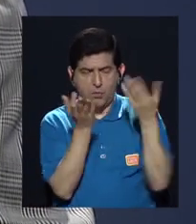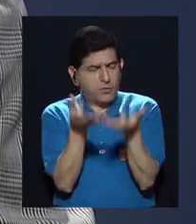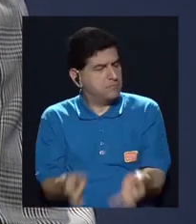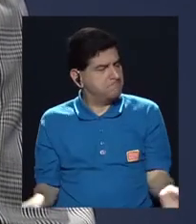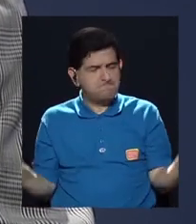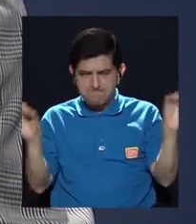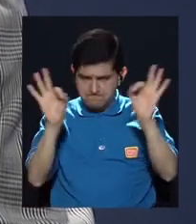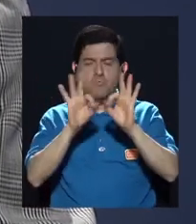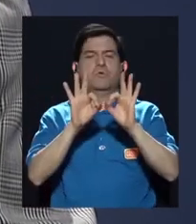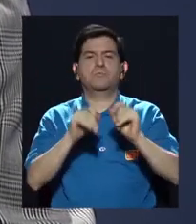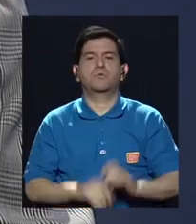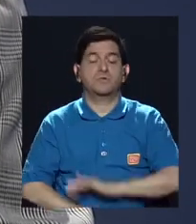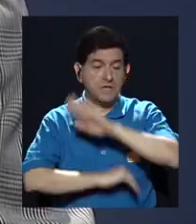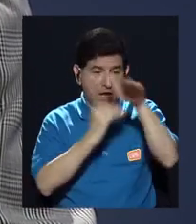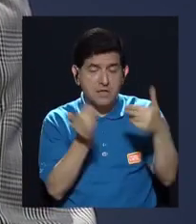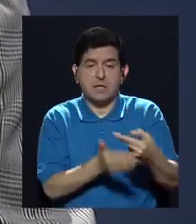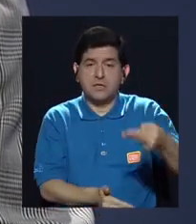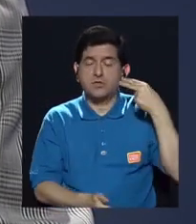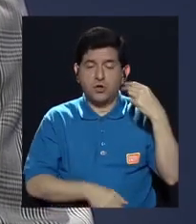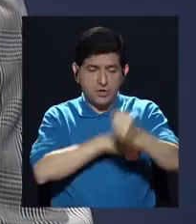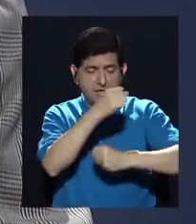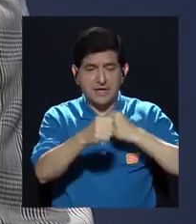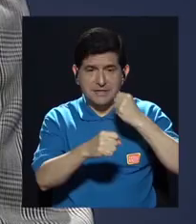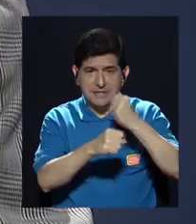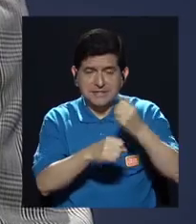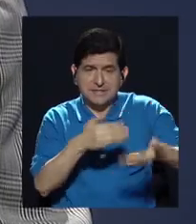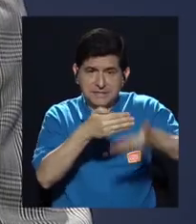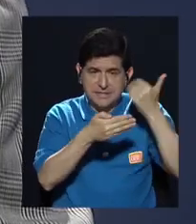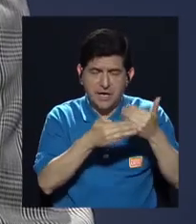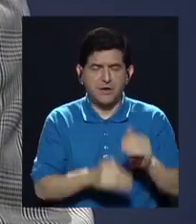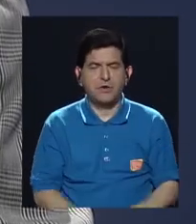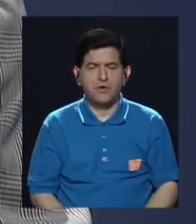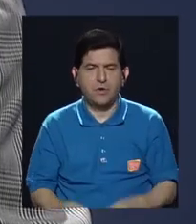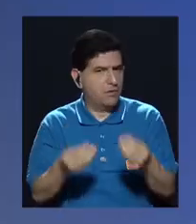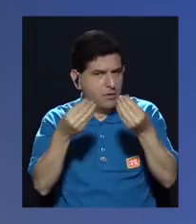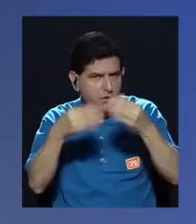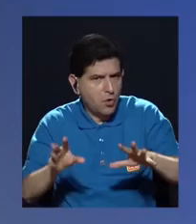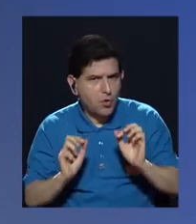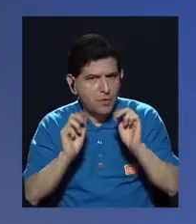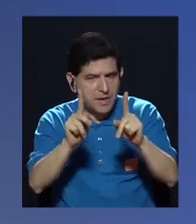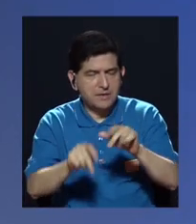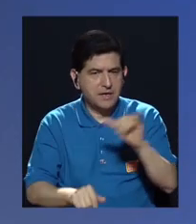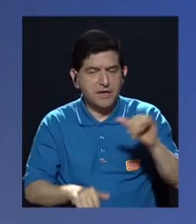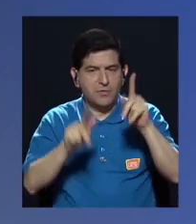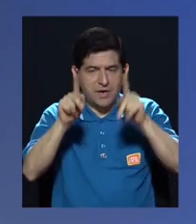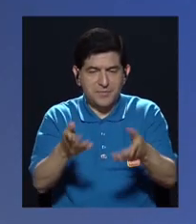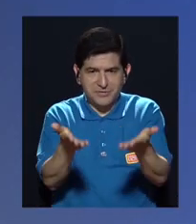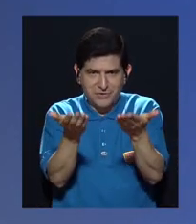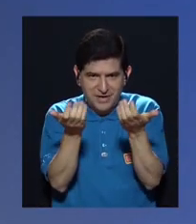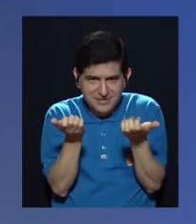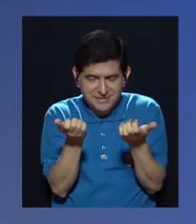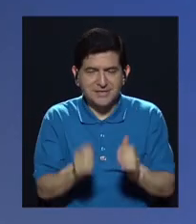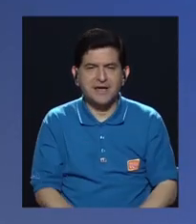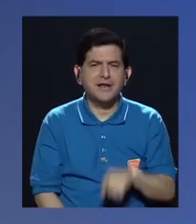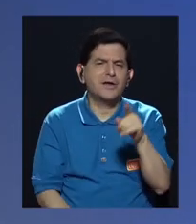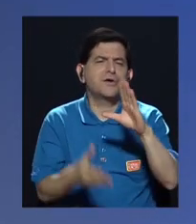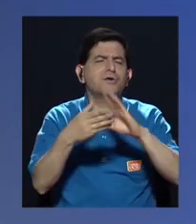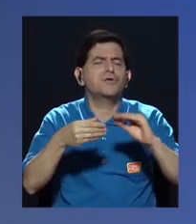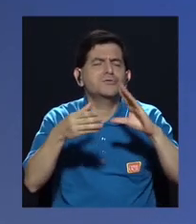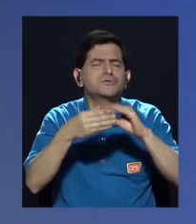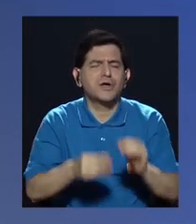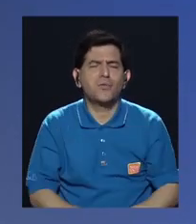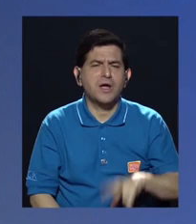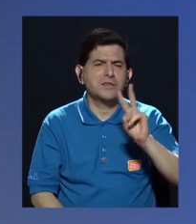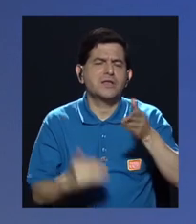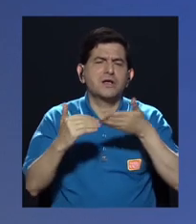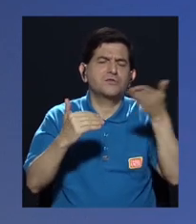papel extraordinario en toda la historia del siglo pasado. No me quiero perder la oportunidad, y yo creo que la audiencia tampoco, de que usted me cuente,